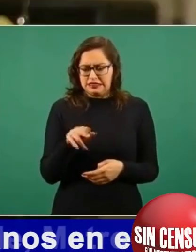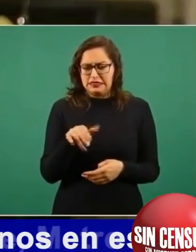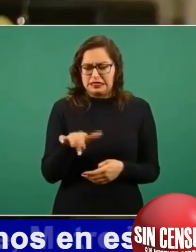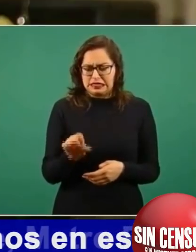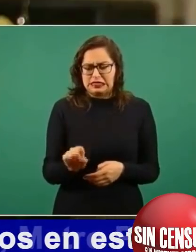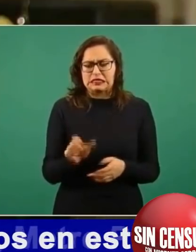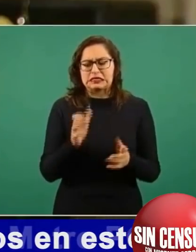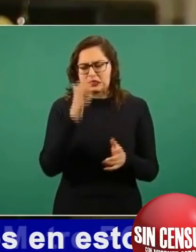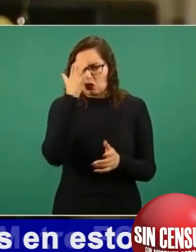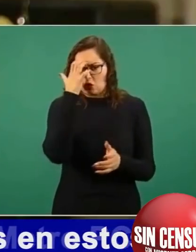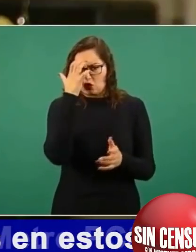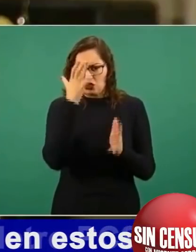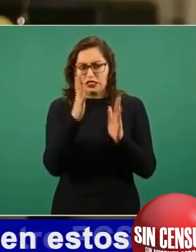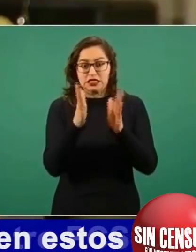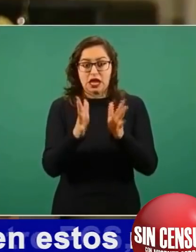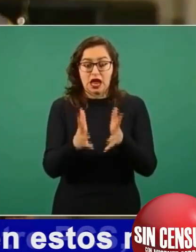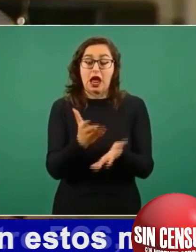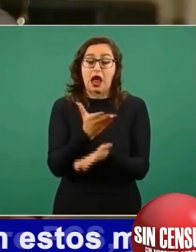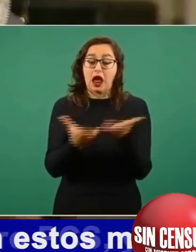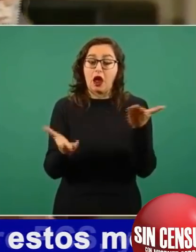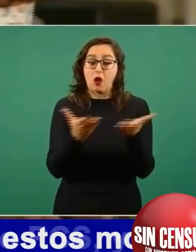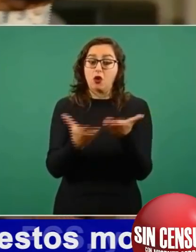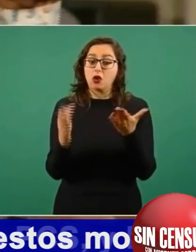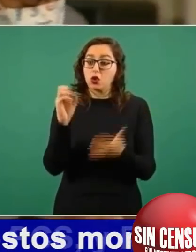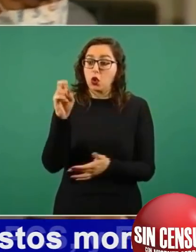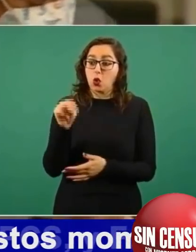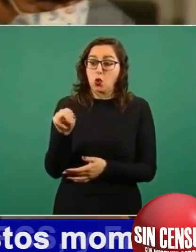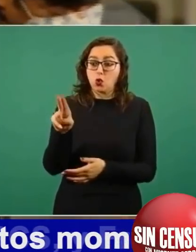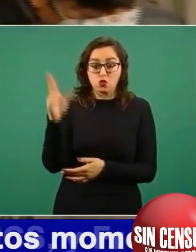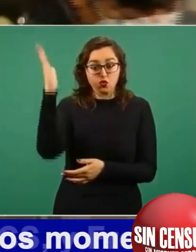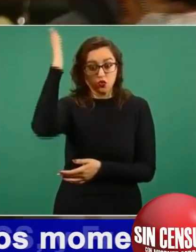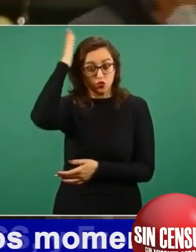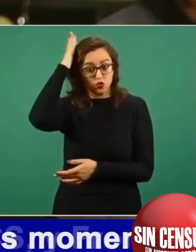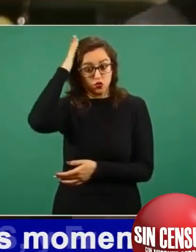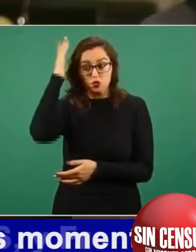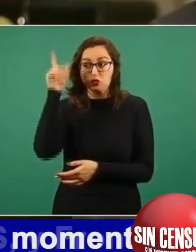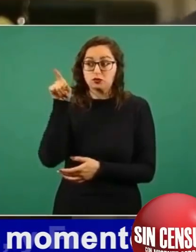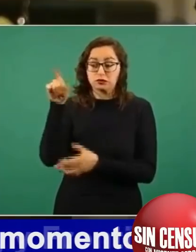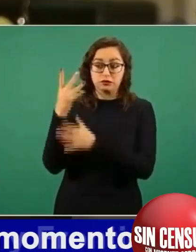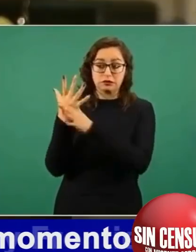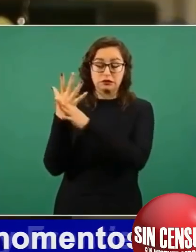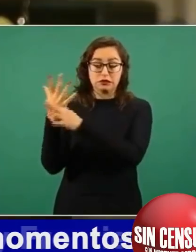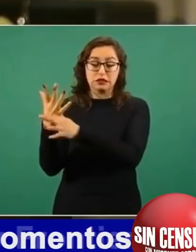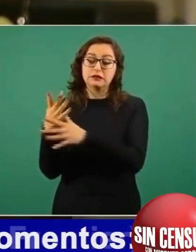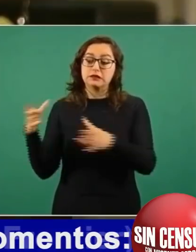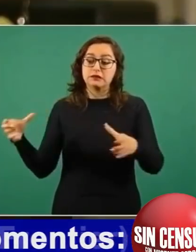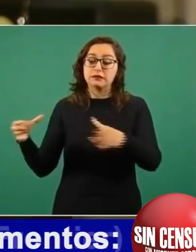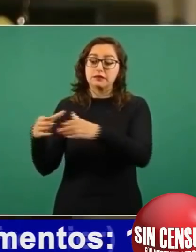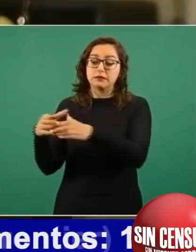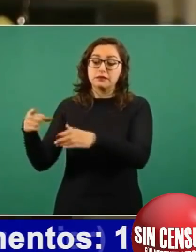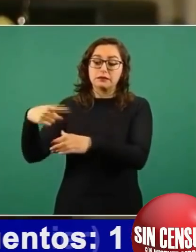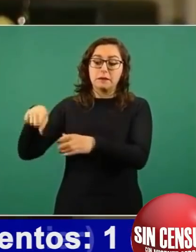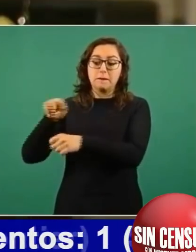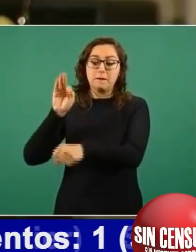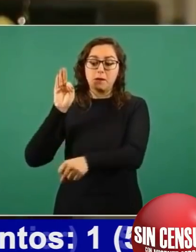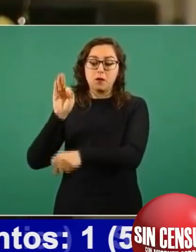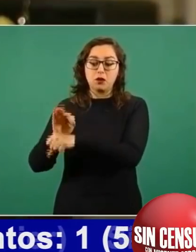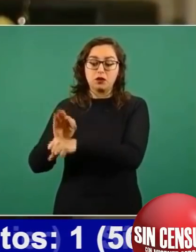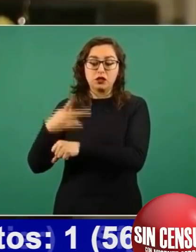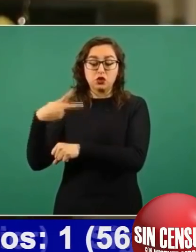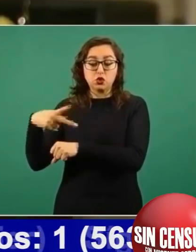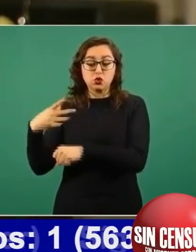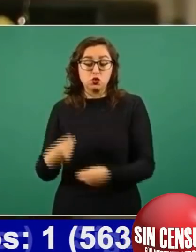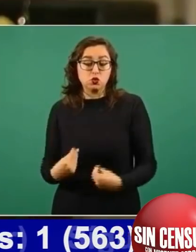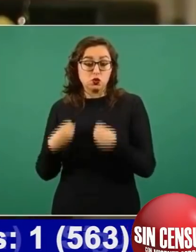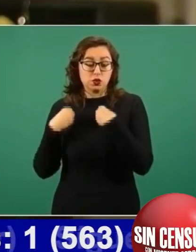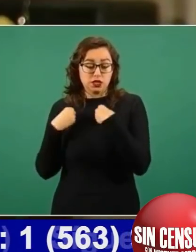respaldo del Alto Comisionado de las Naciones Unidas, es que se les interpongan medidas cautelares que protejan, que resguarden la vida, porque